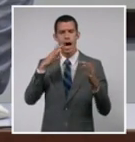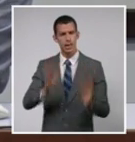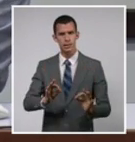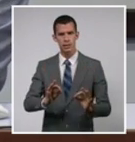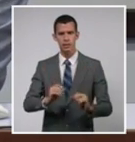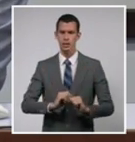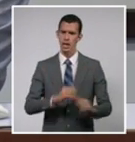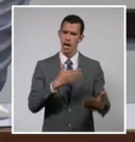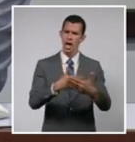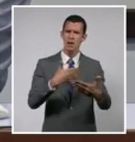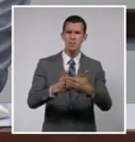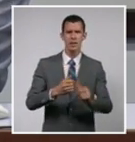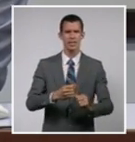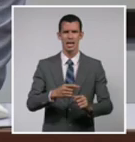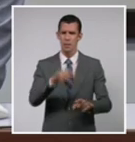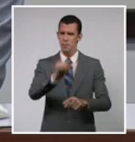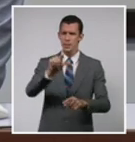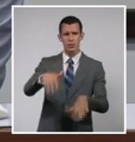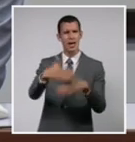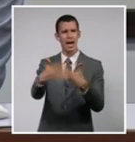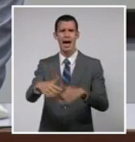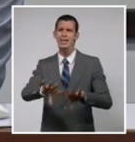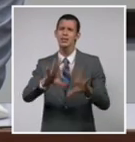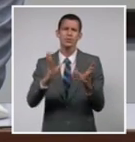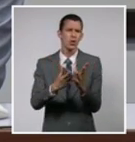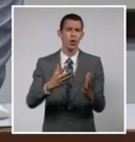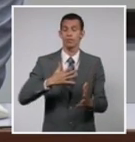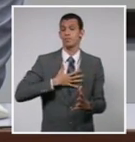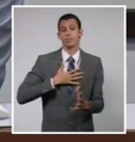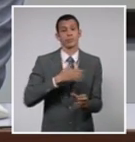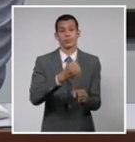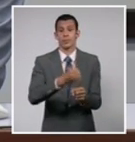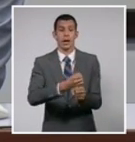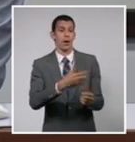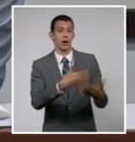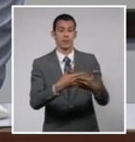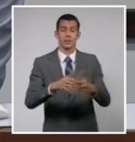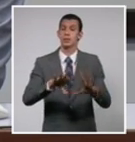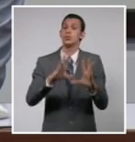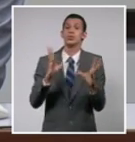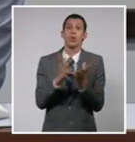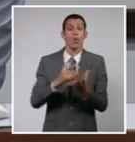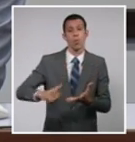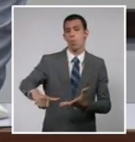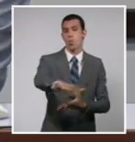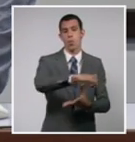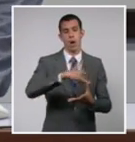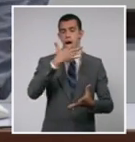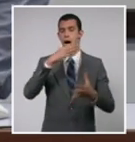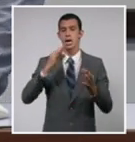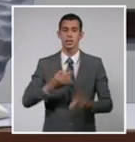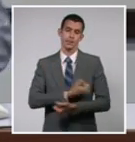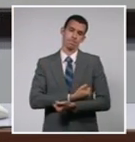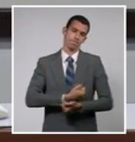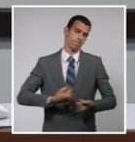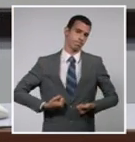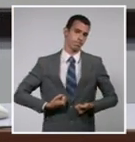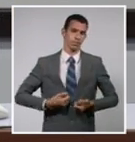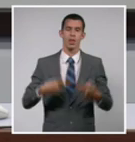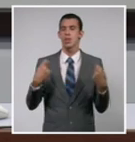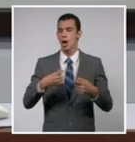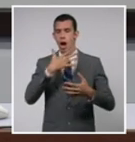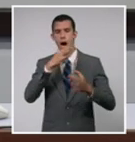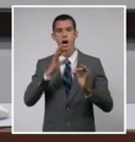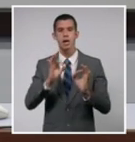sector público, para el sector privado y también para nuestros ciudadanos, nuestros compatriotas que